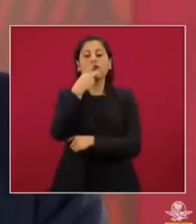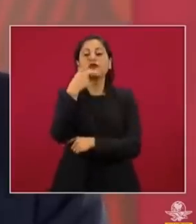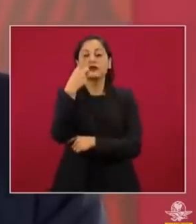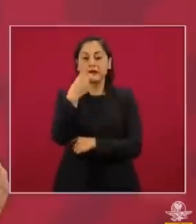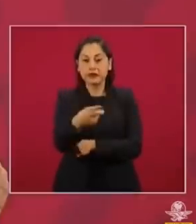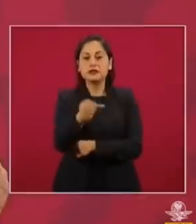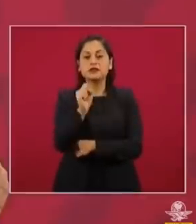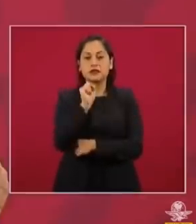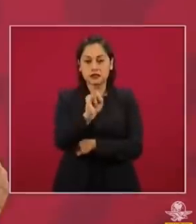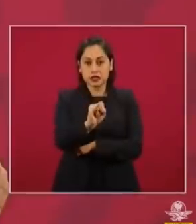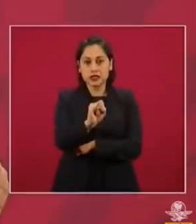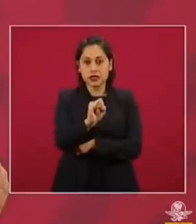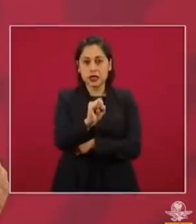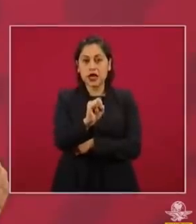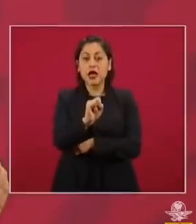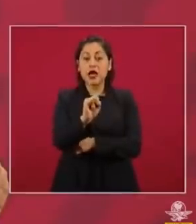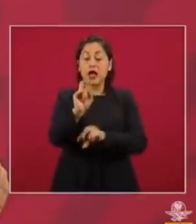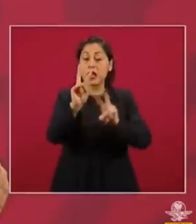hubo.